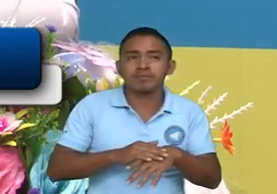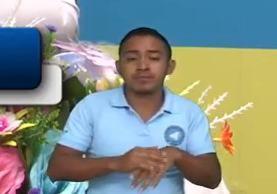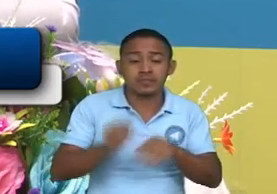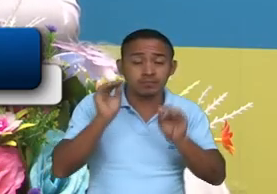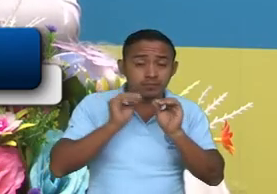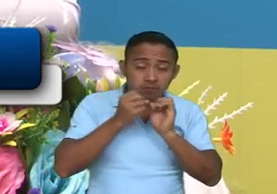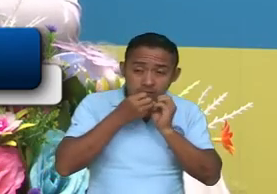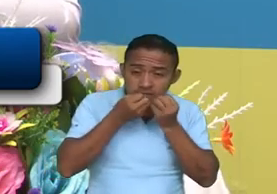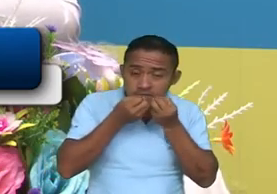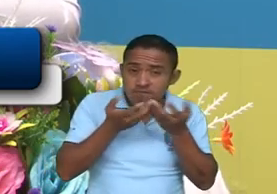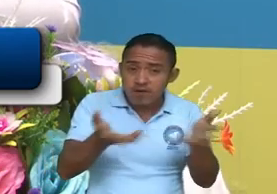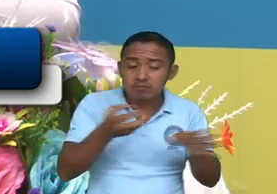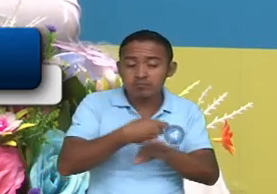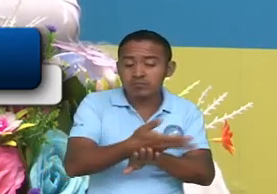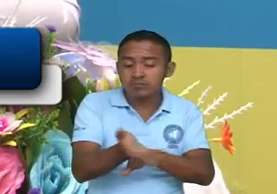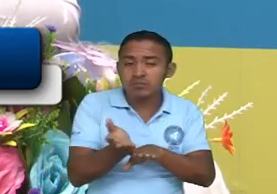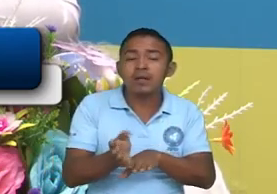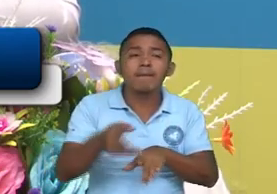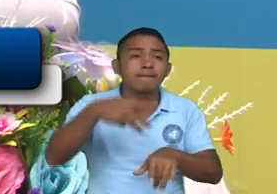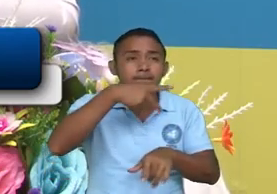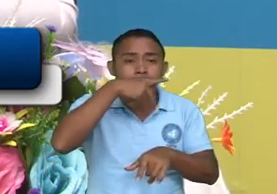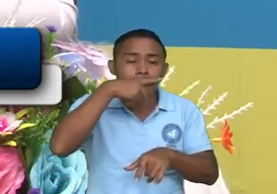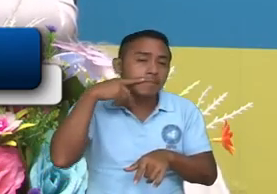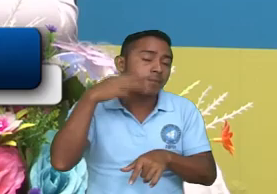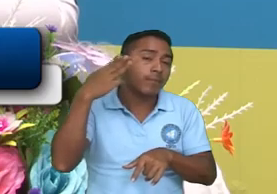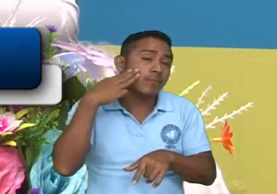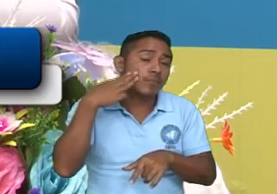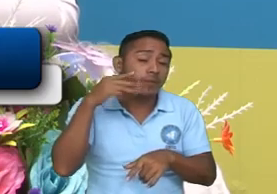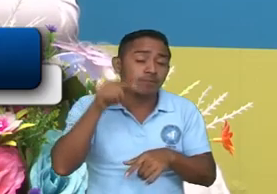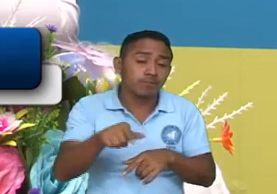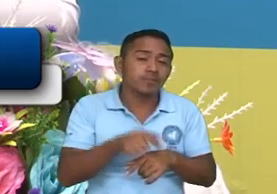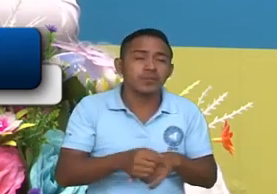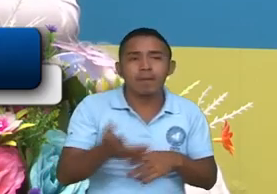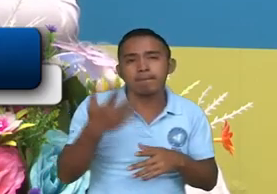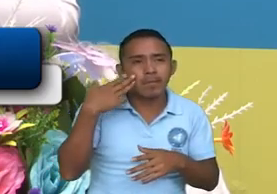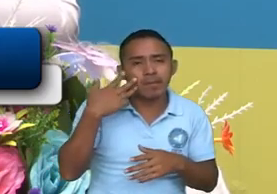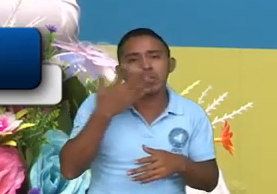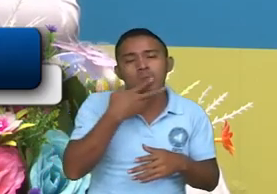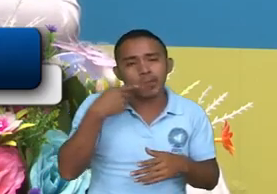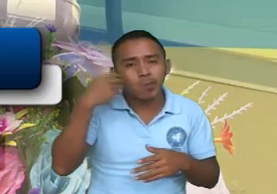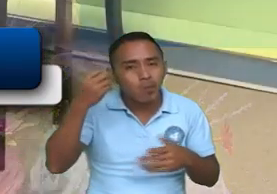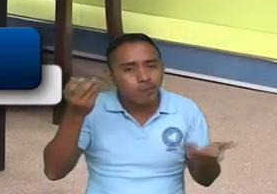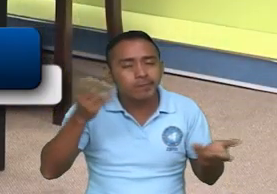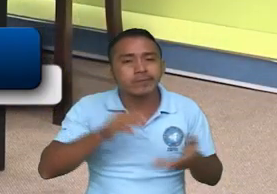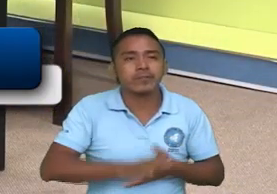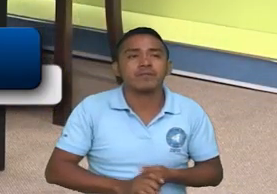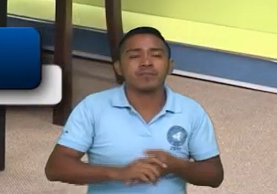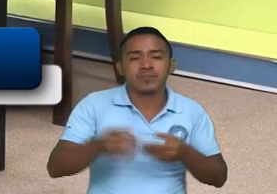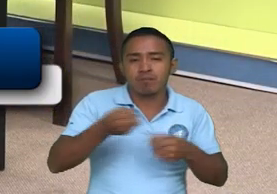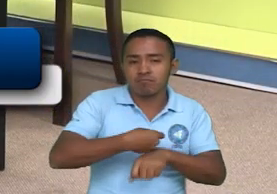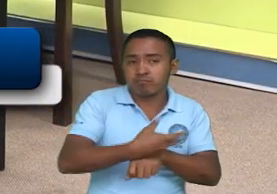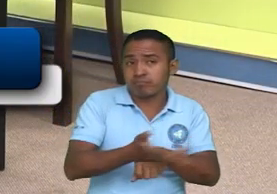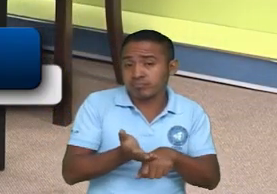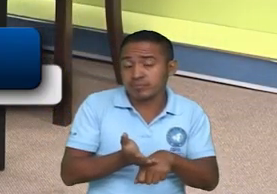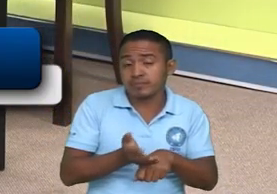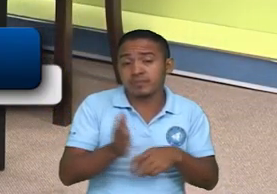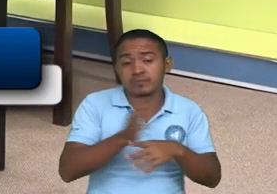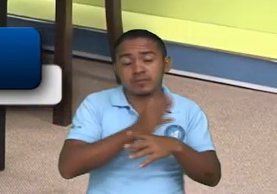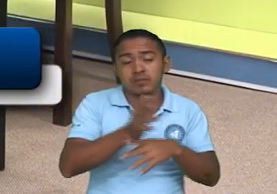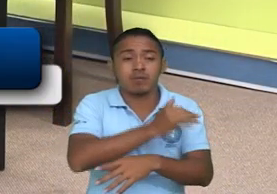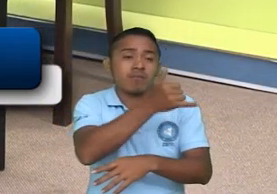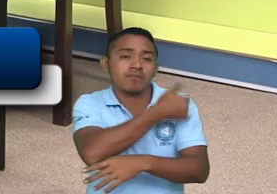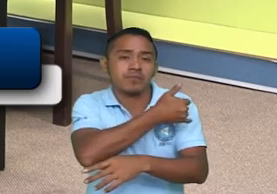es la parte de la prevención. Si nosotros identificamos un bebé que tiene mayores factores de riesgo de presentar una muerte súbita de